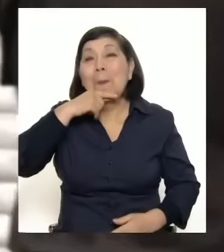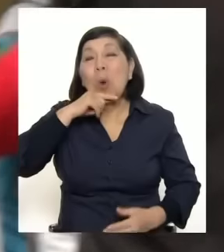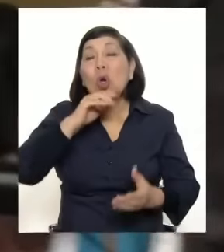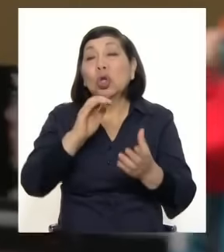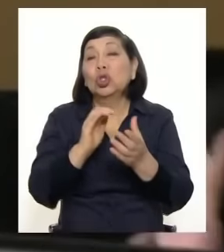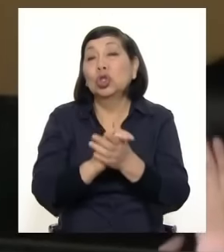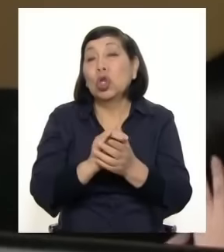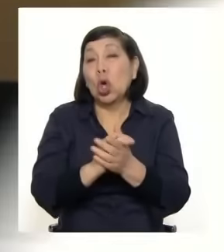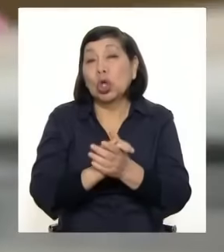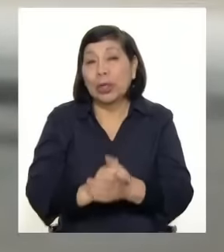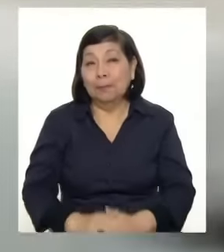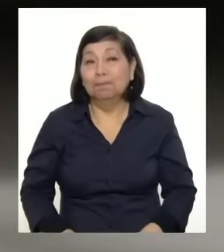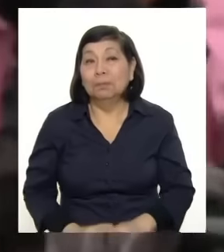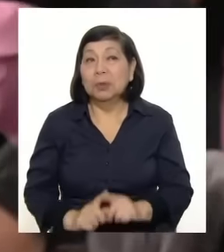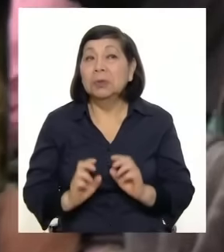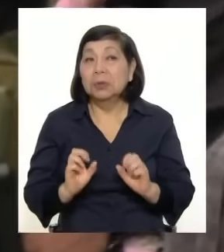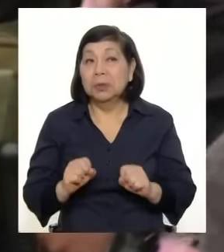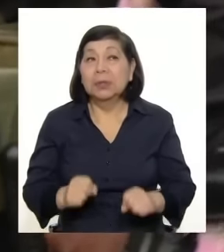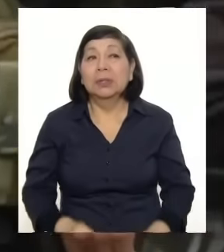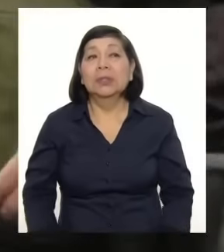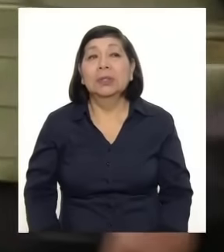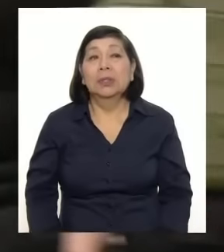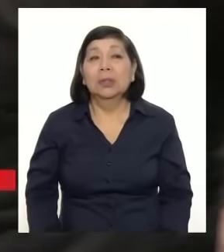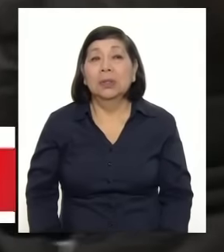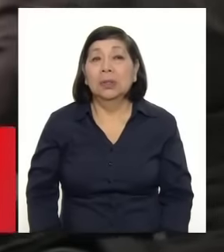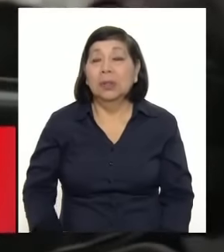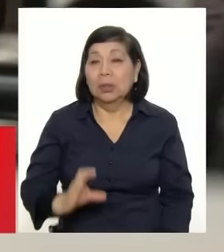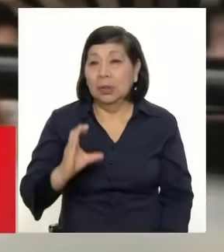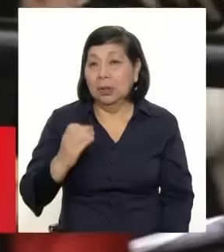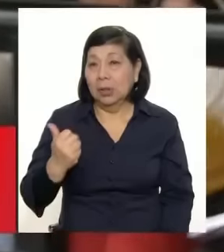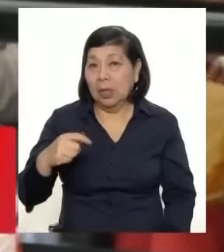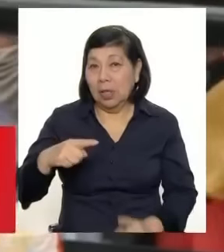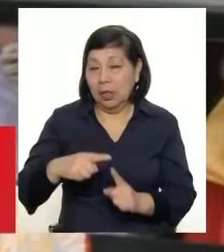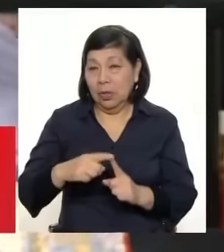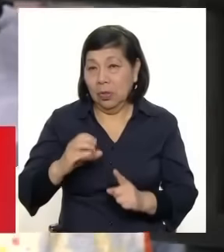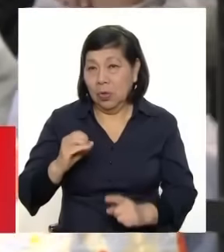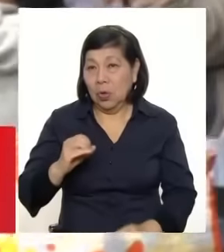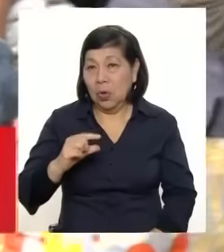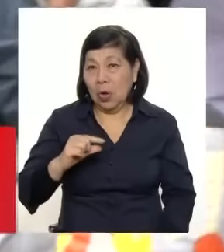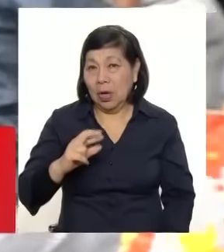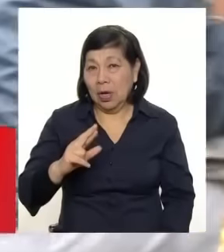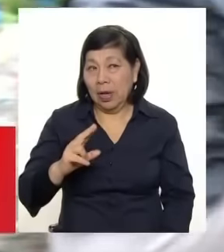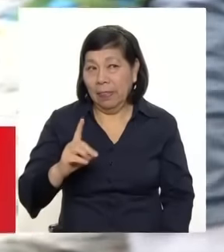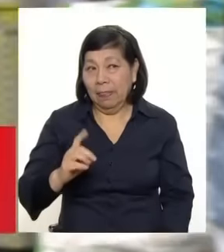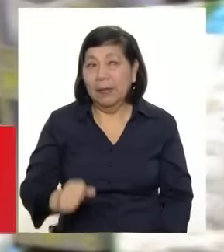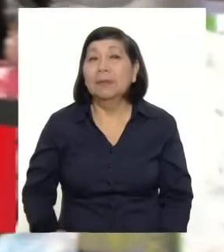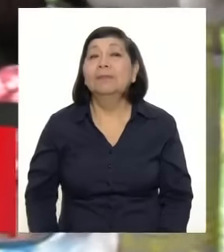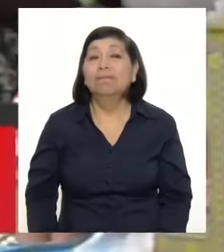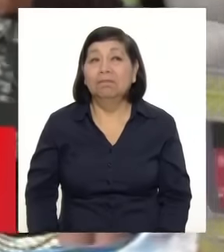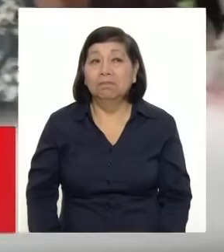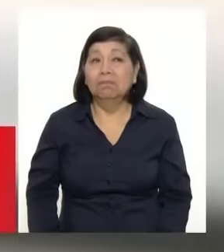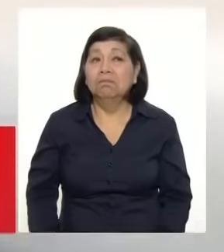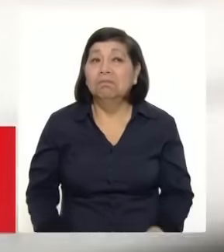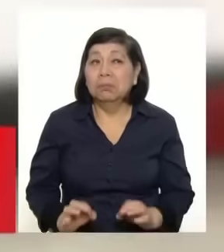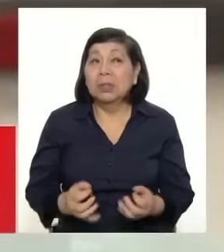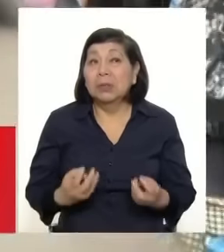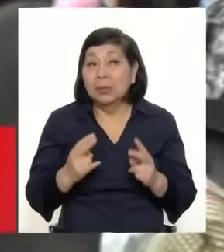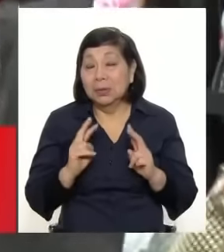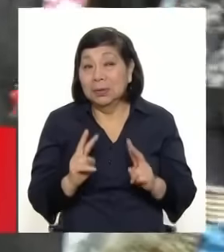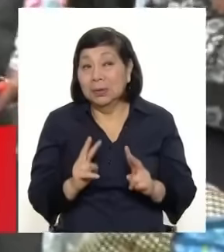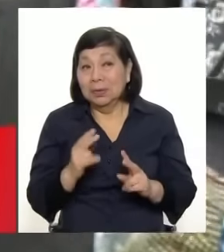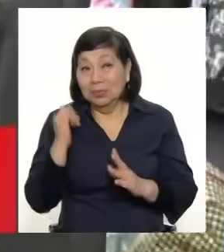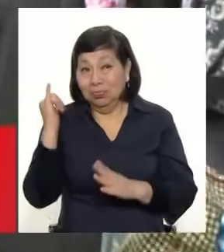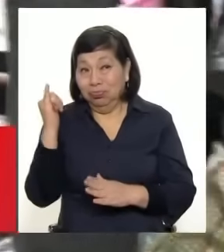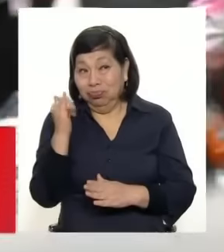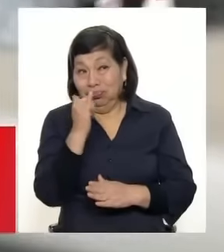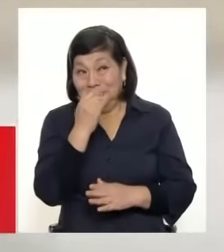otros establecimientos penitenciarios, nos indicó que en Canto Grande, San Juan del Lurigancho, penal Castro, ¿no? Precisamente ahí tenemos